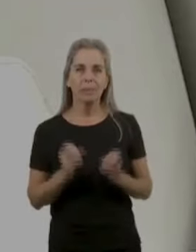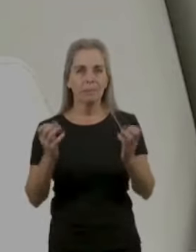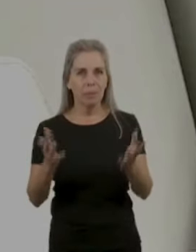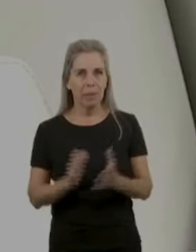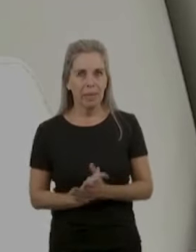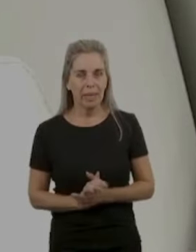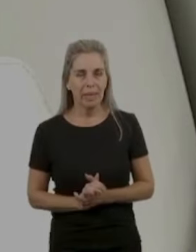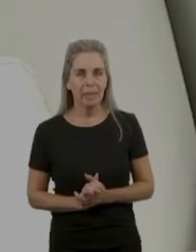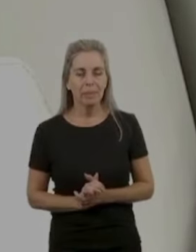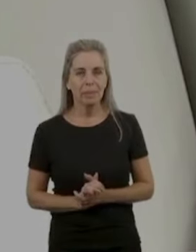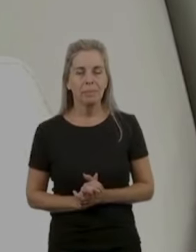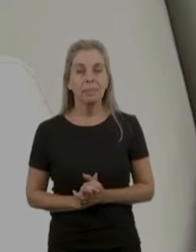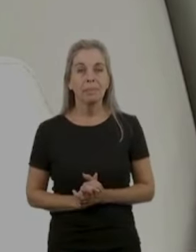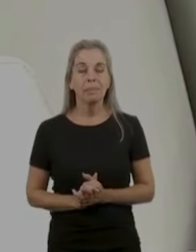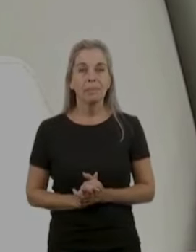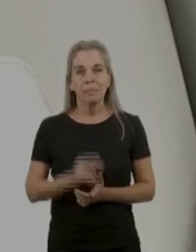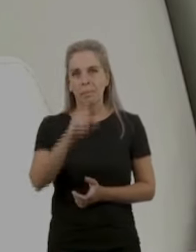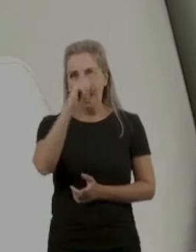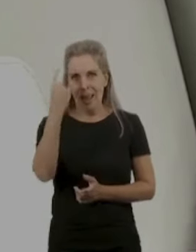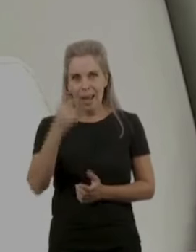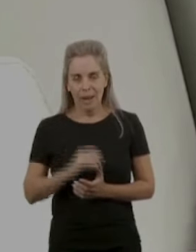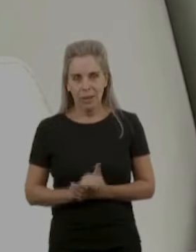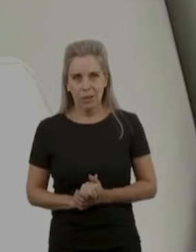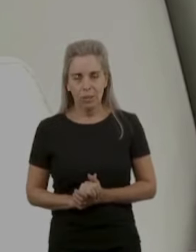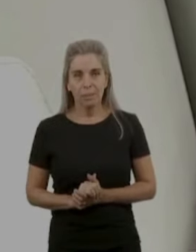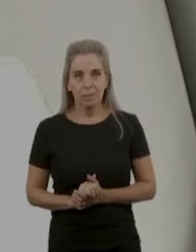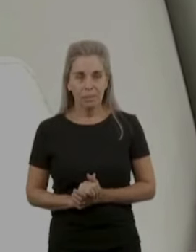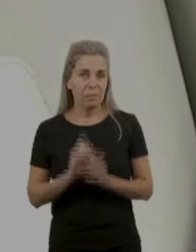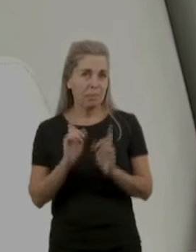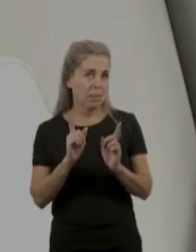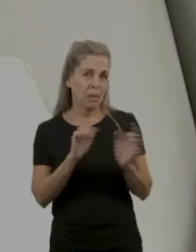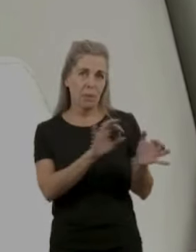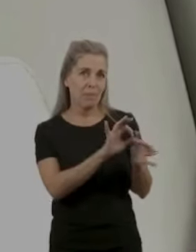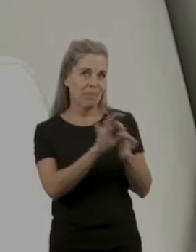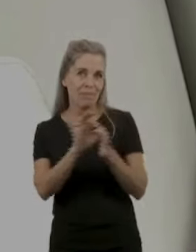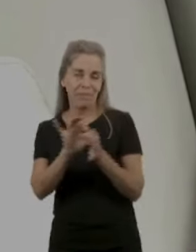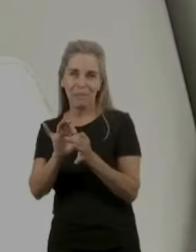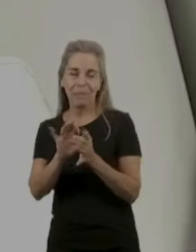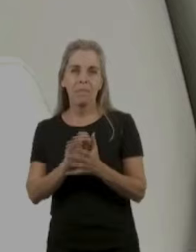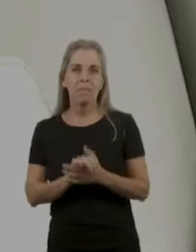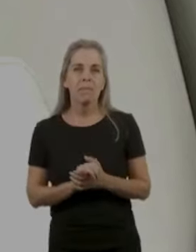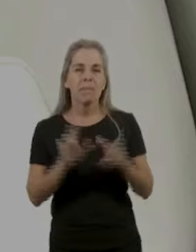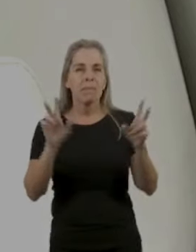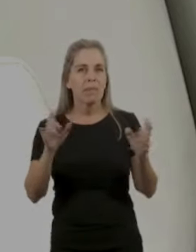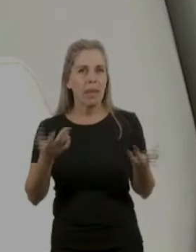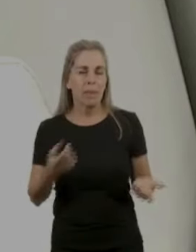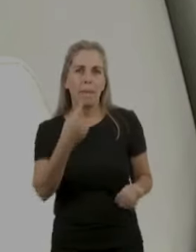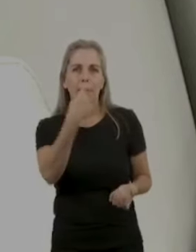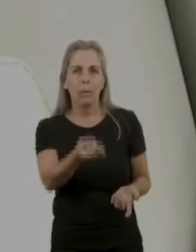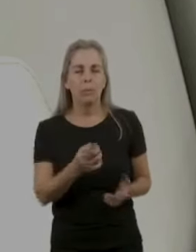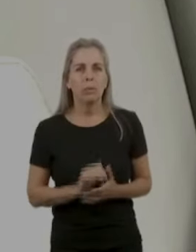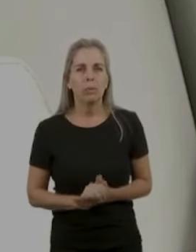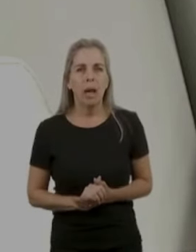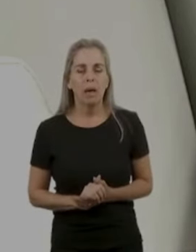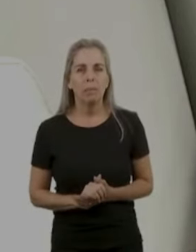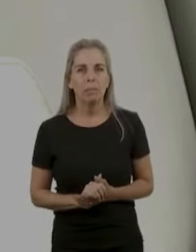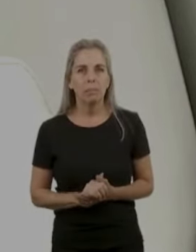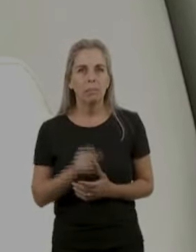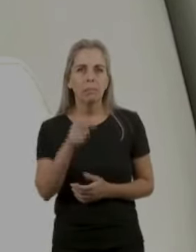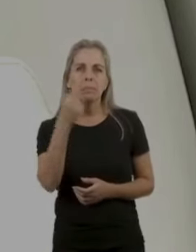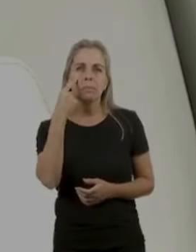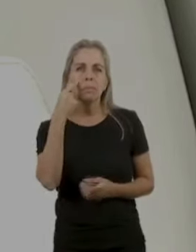Jaime Rosenberg de la nación Eh bueno siguiendo un poco la consulta de Silvia consultarte cómo sigue cómo cómo